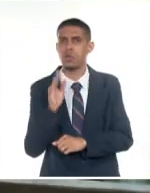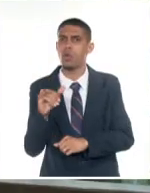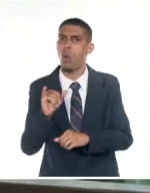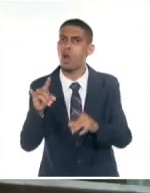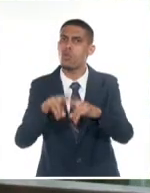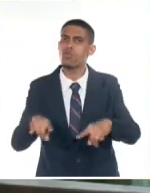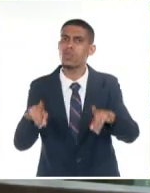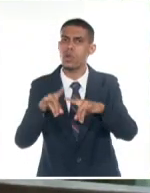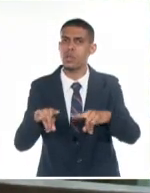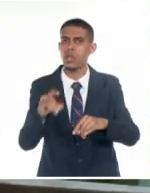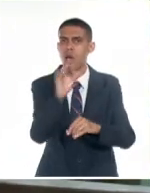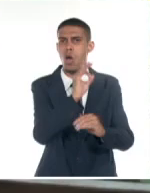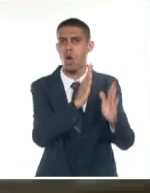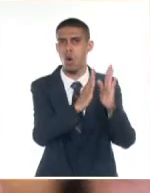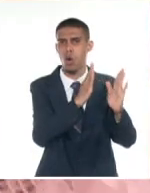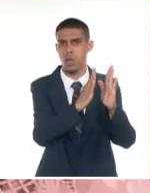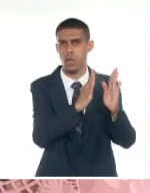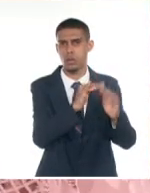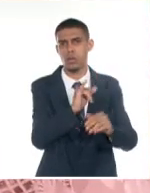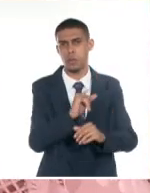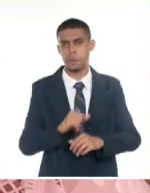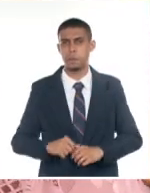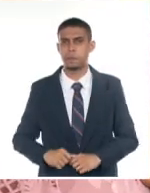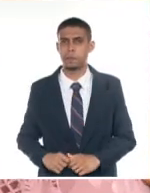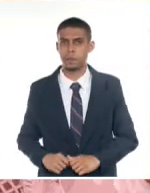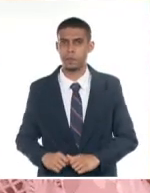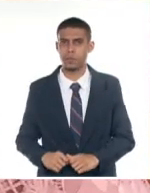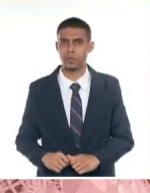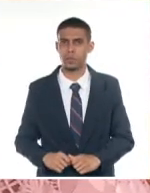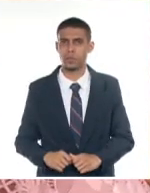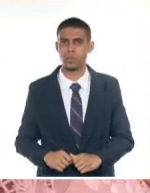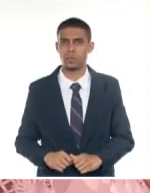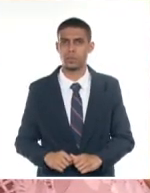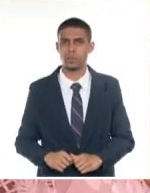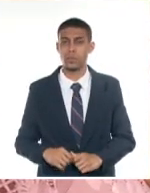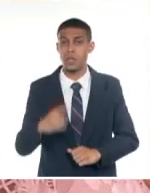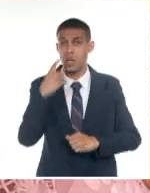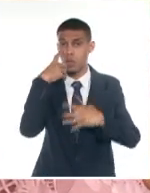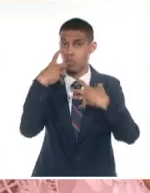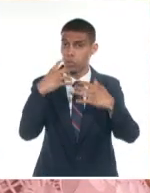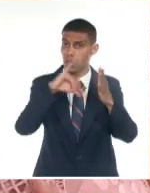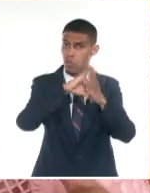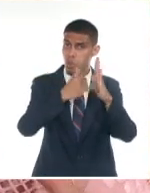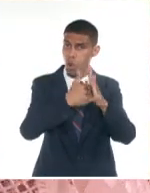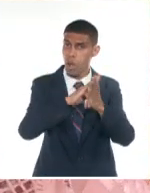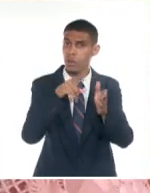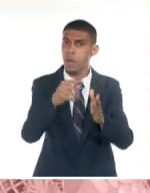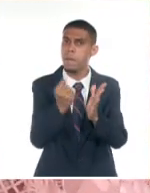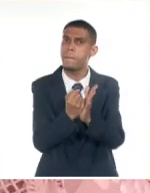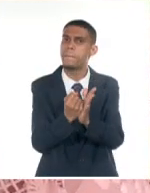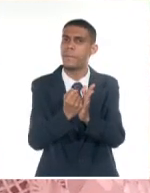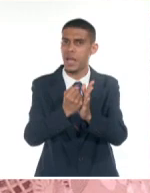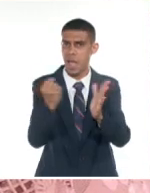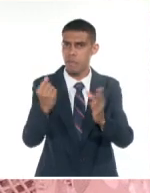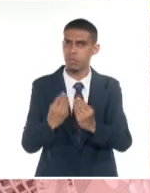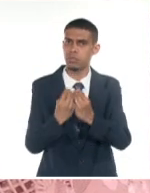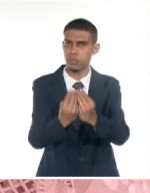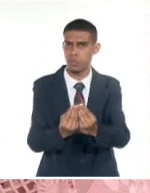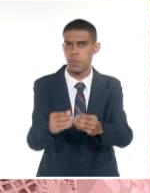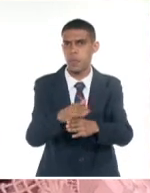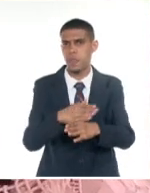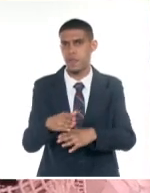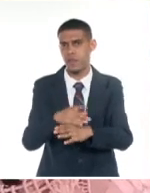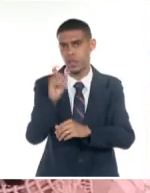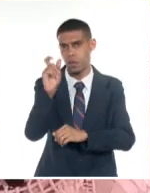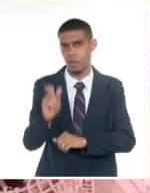en Santiago de Cuba. Reconocidos proyectos de impacto en las artes estarán premiando en esta ocasión el Fondo de Arte